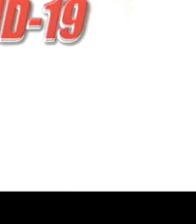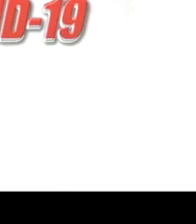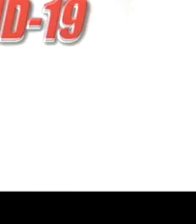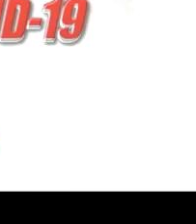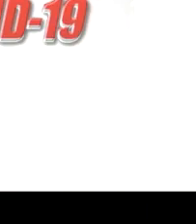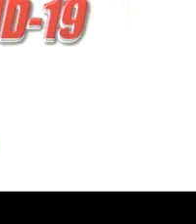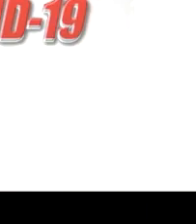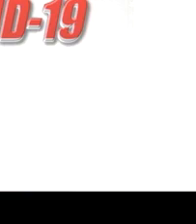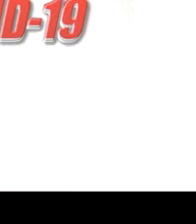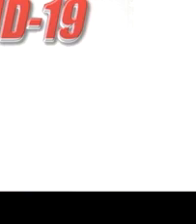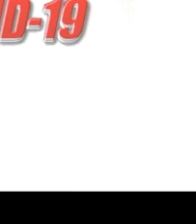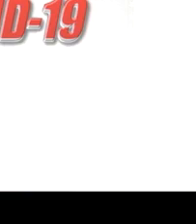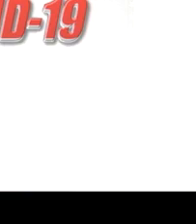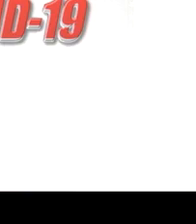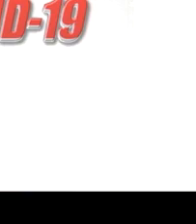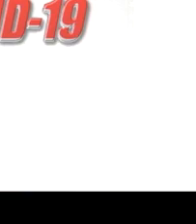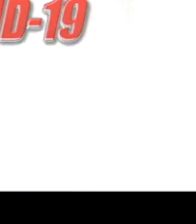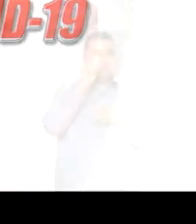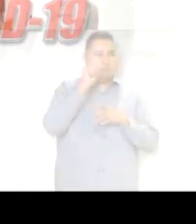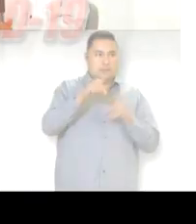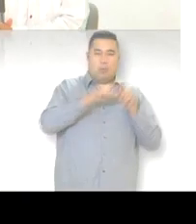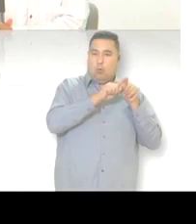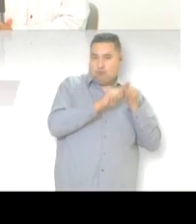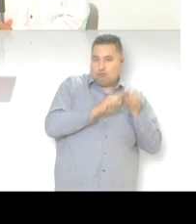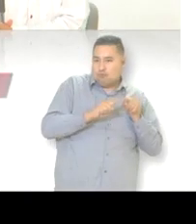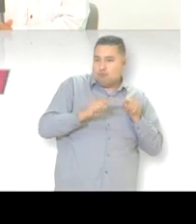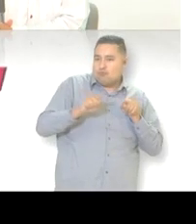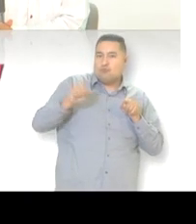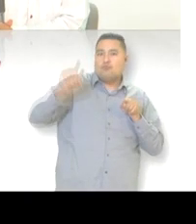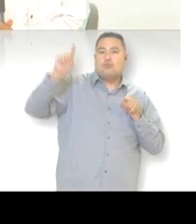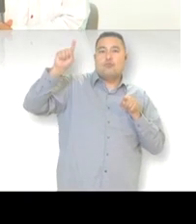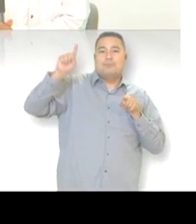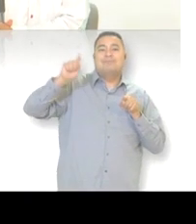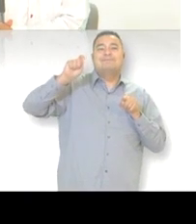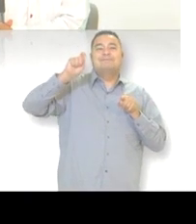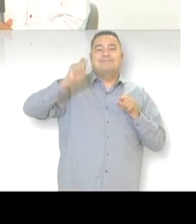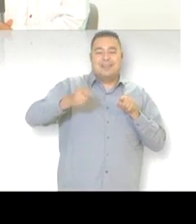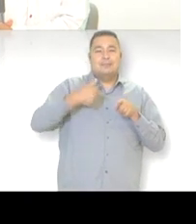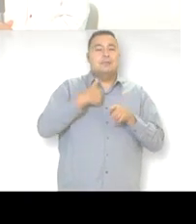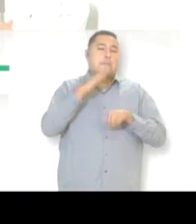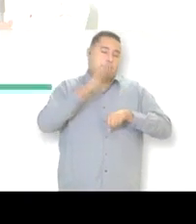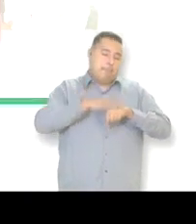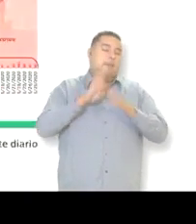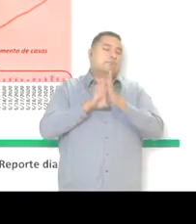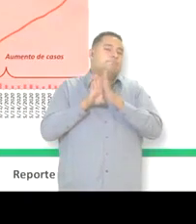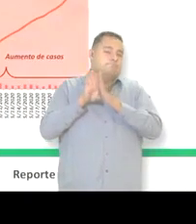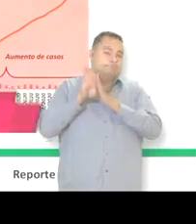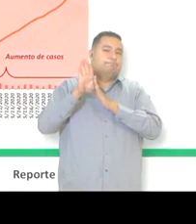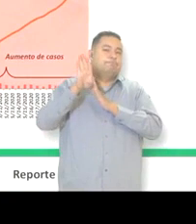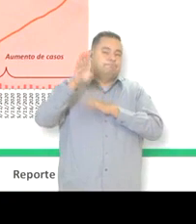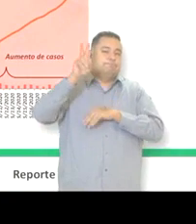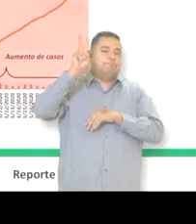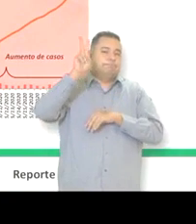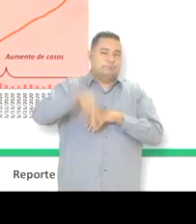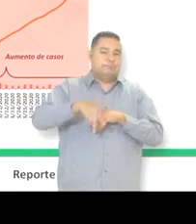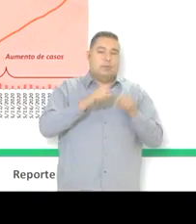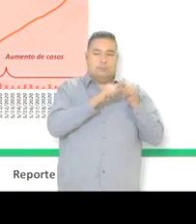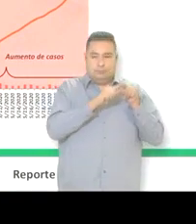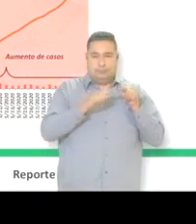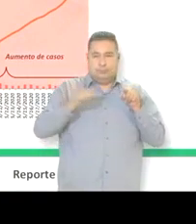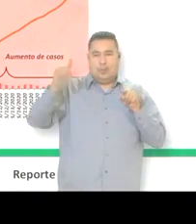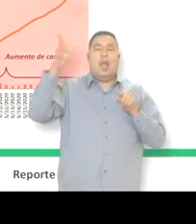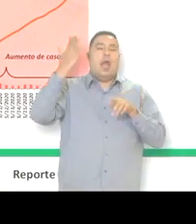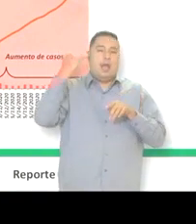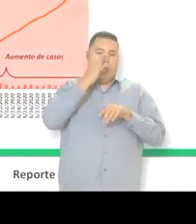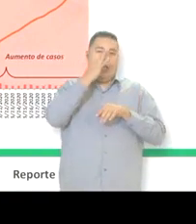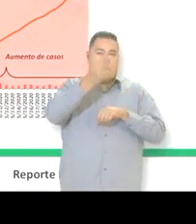COVID-19 San Luis Potosí. Hemos tenido una situación de incremento de la transmisión, lo hemos reportado todos los